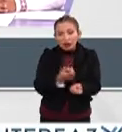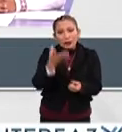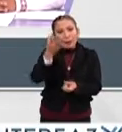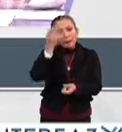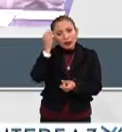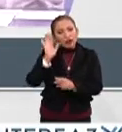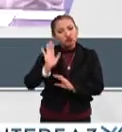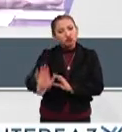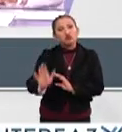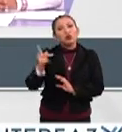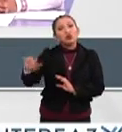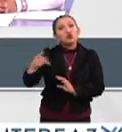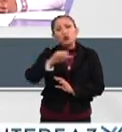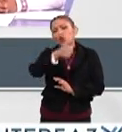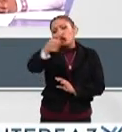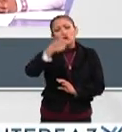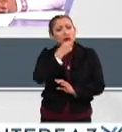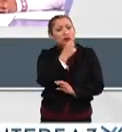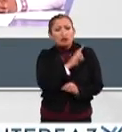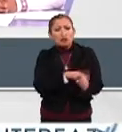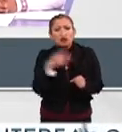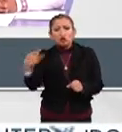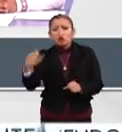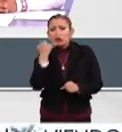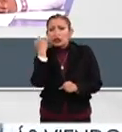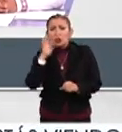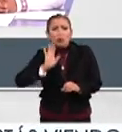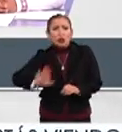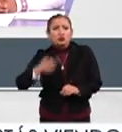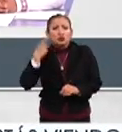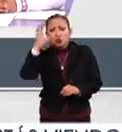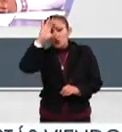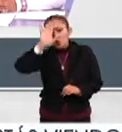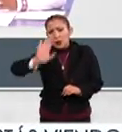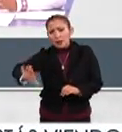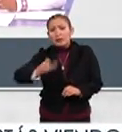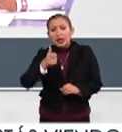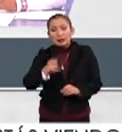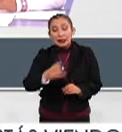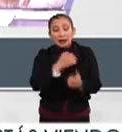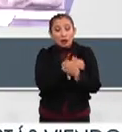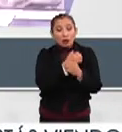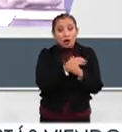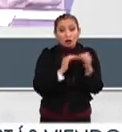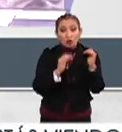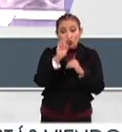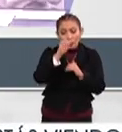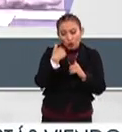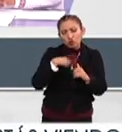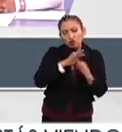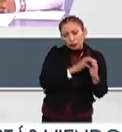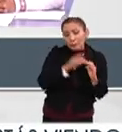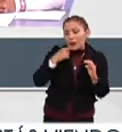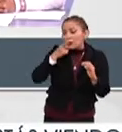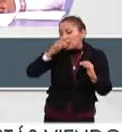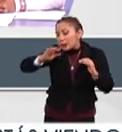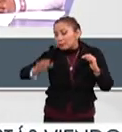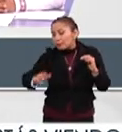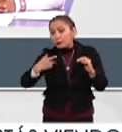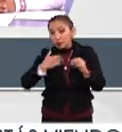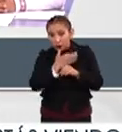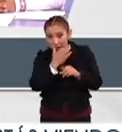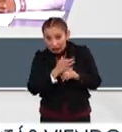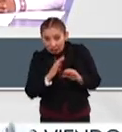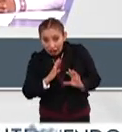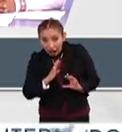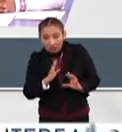aprendan, pues como lo haría cualquier otro niño del mundo, ¿no? En su propia lengua, en su propia cultura. En educación superior estamos nosotros, pero comentamos que no somos